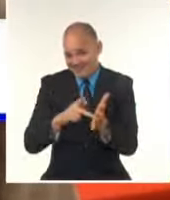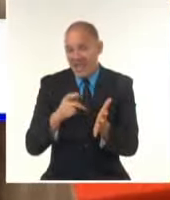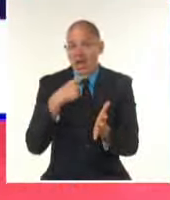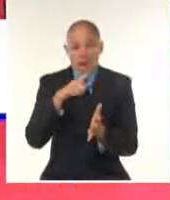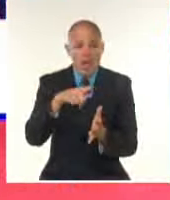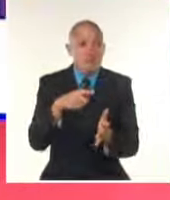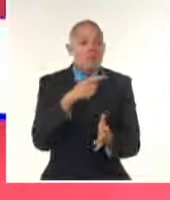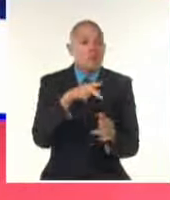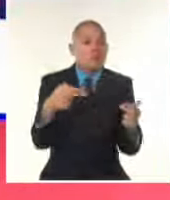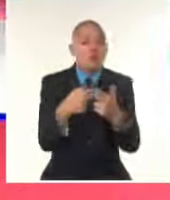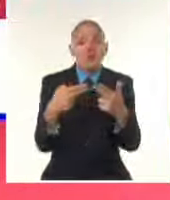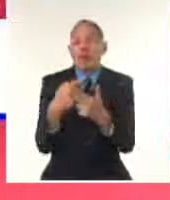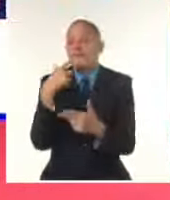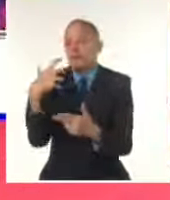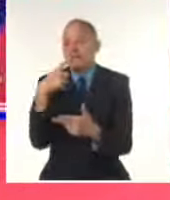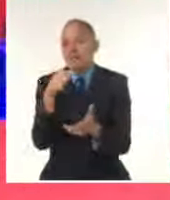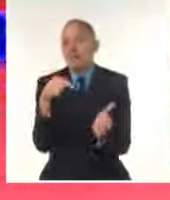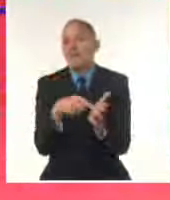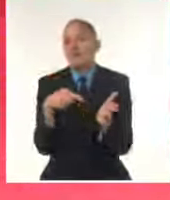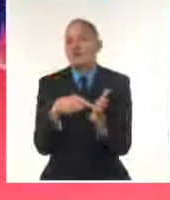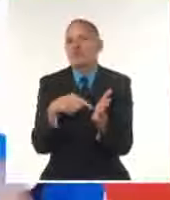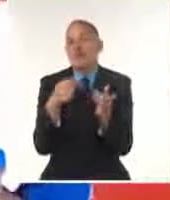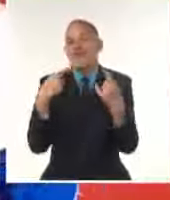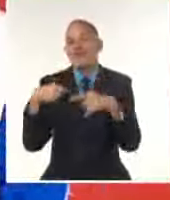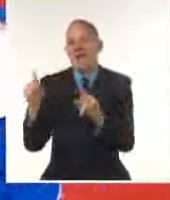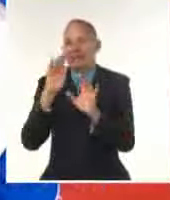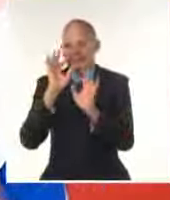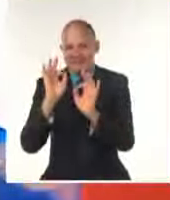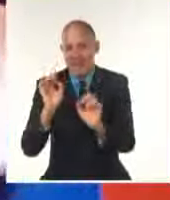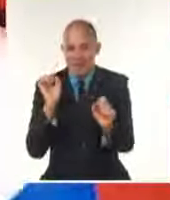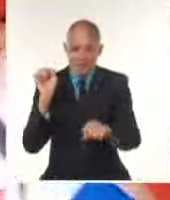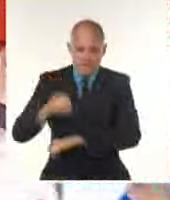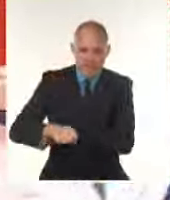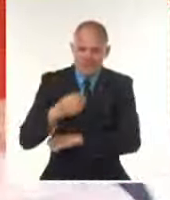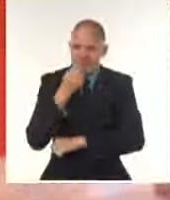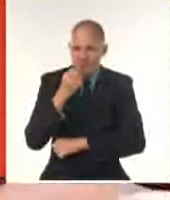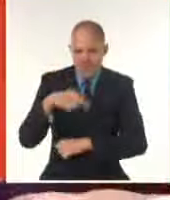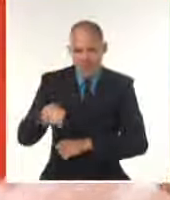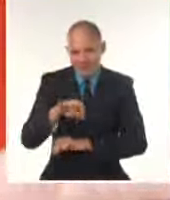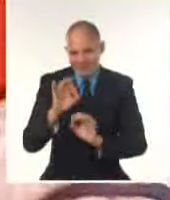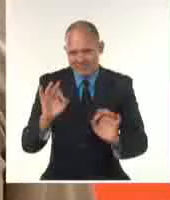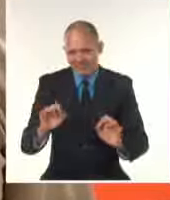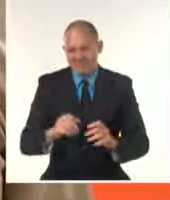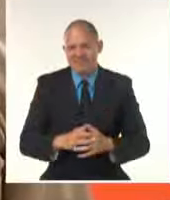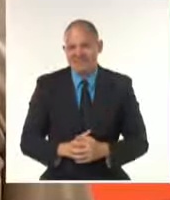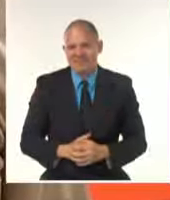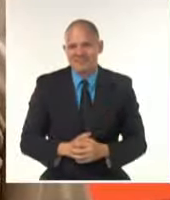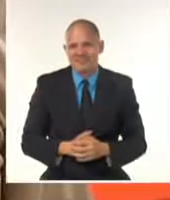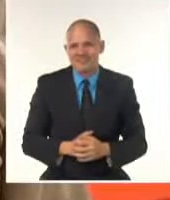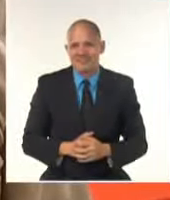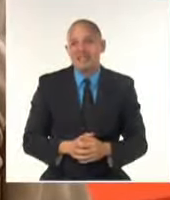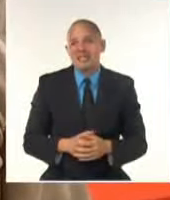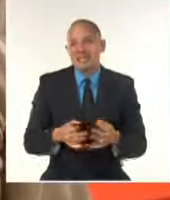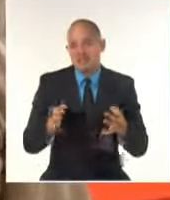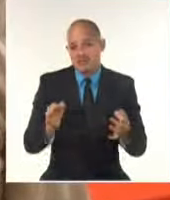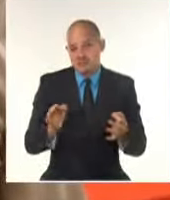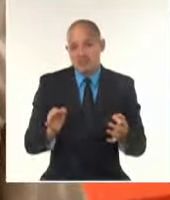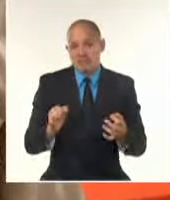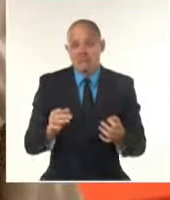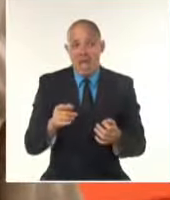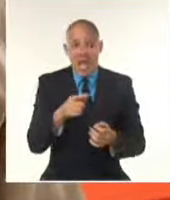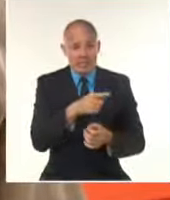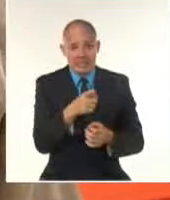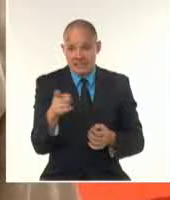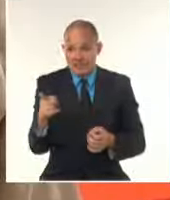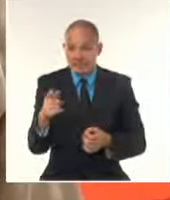sí es la primera competencia clasificatoria hacia París 2024. Por lo tanto aquí tenemos el jueves